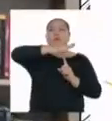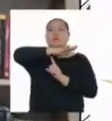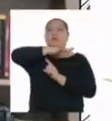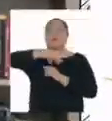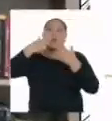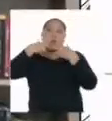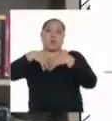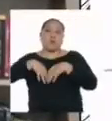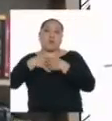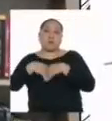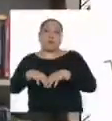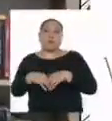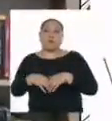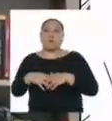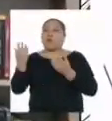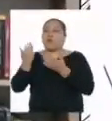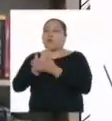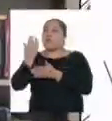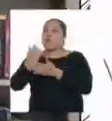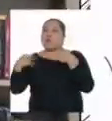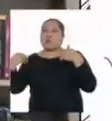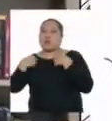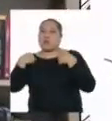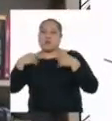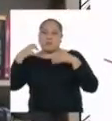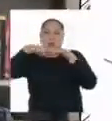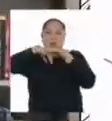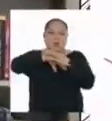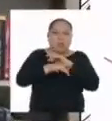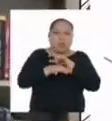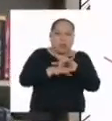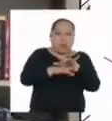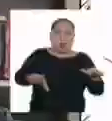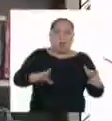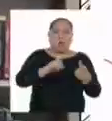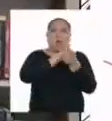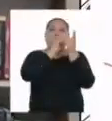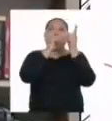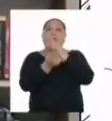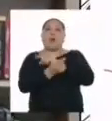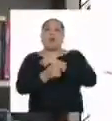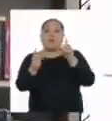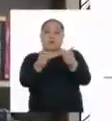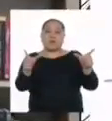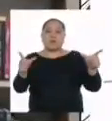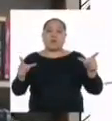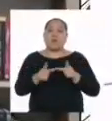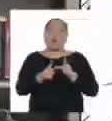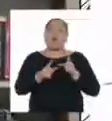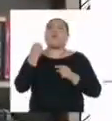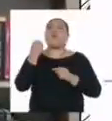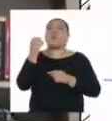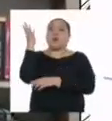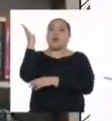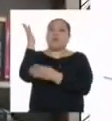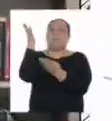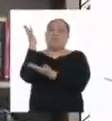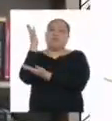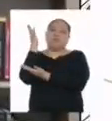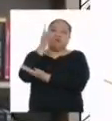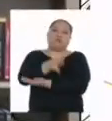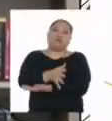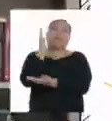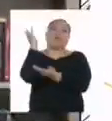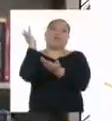industrias, la introducción de especies invasoras o cambios profundos en los paisajes debido a la tala indiscriminada de